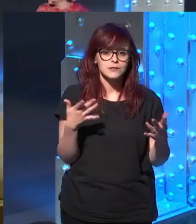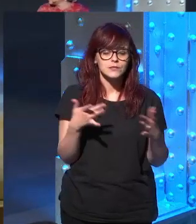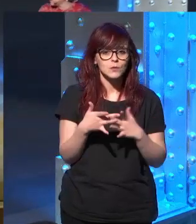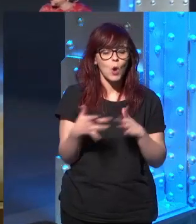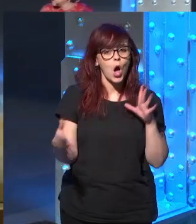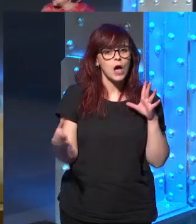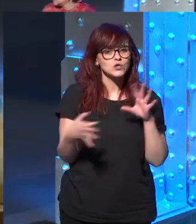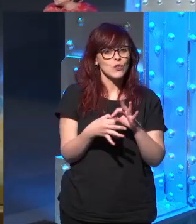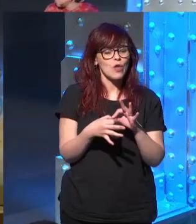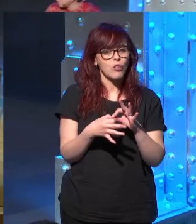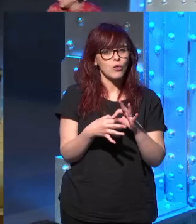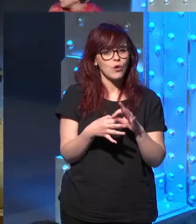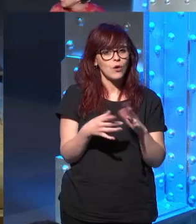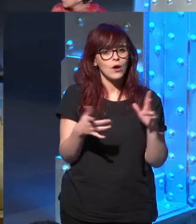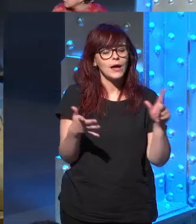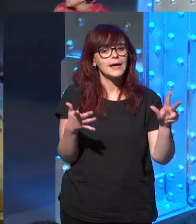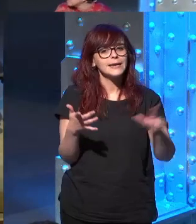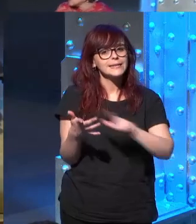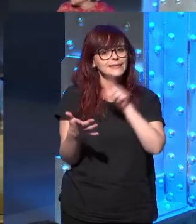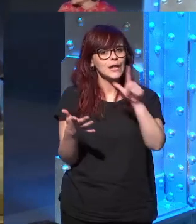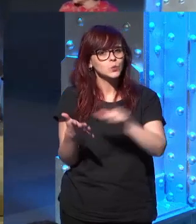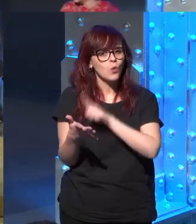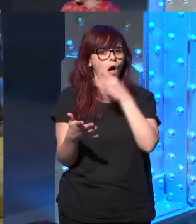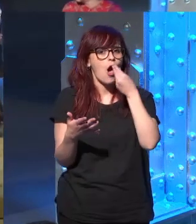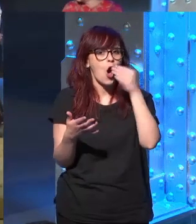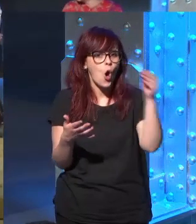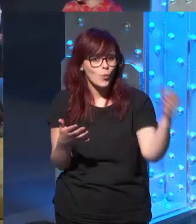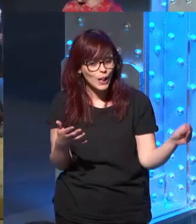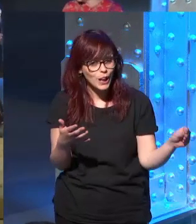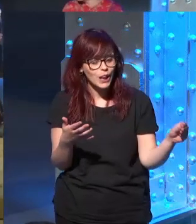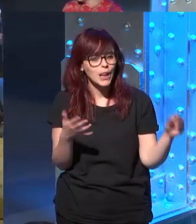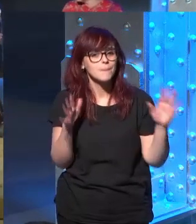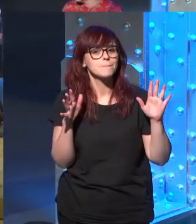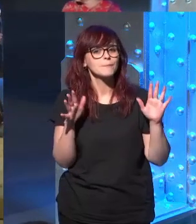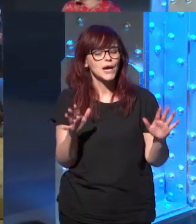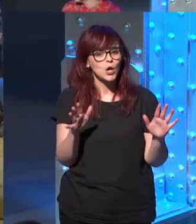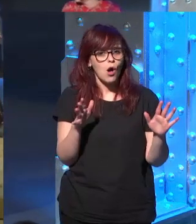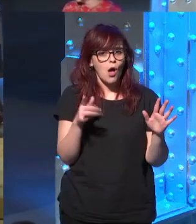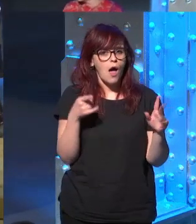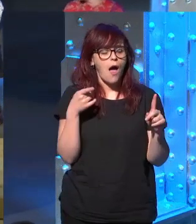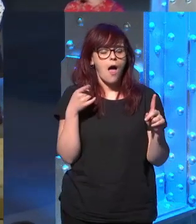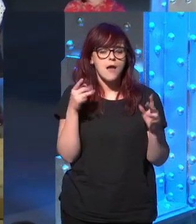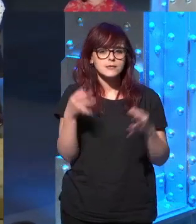asociado a literatura joven, pero claro, hay un tópico,